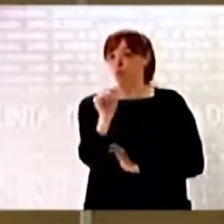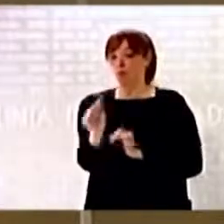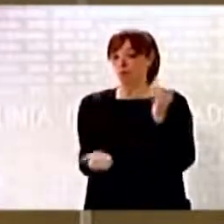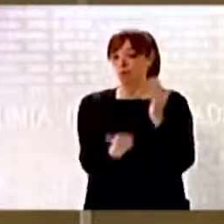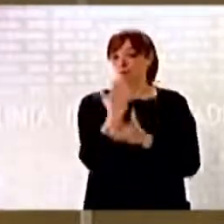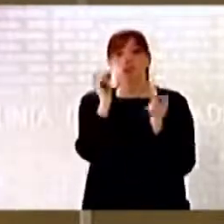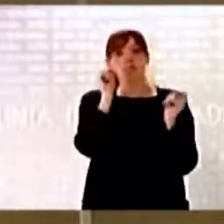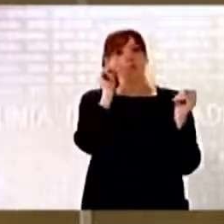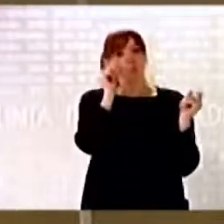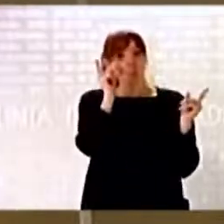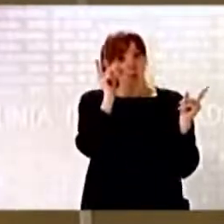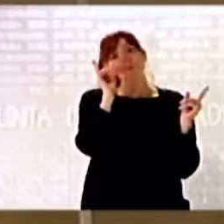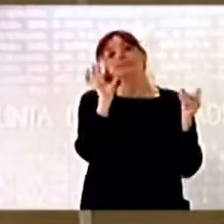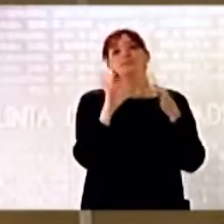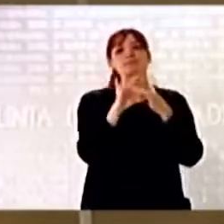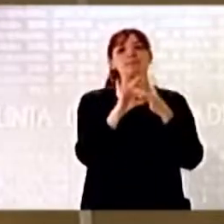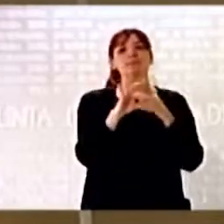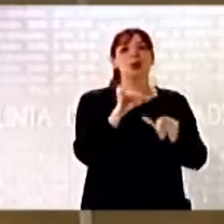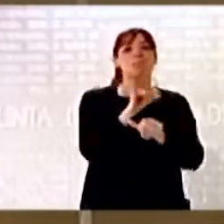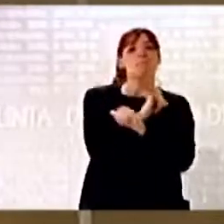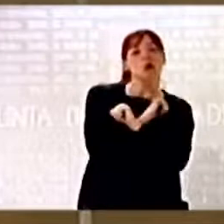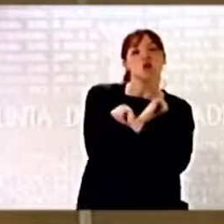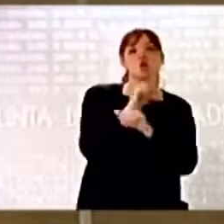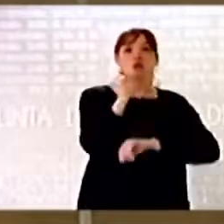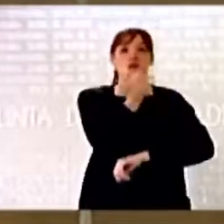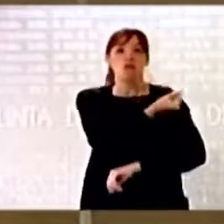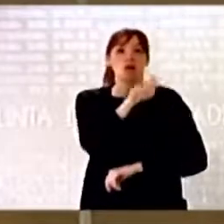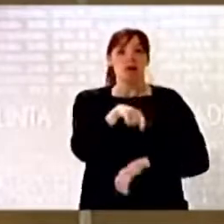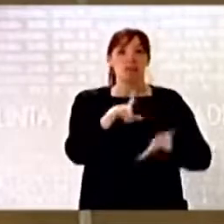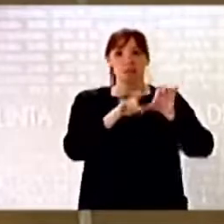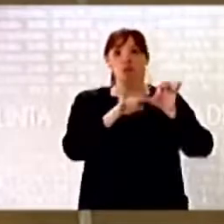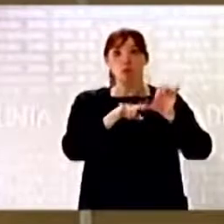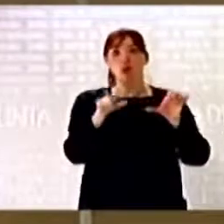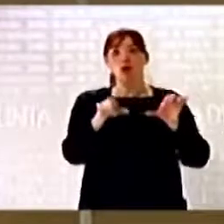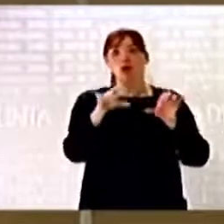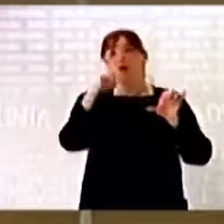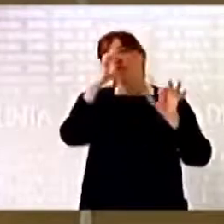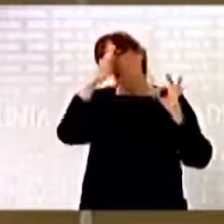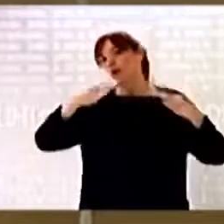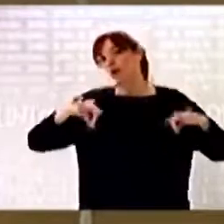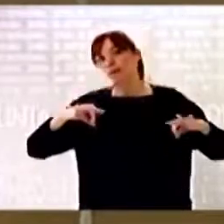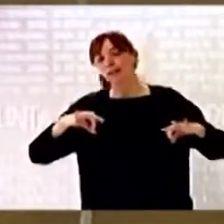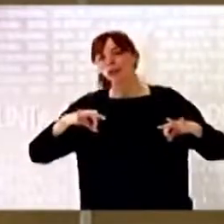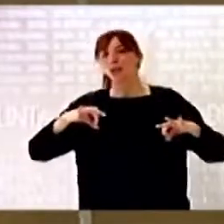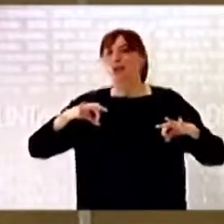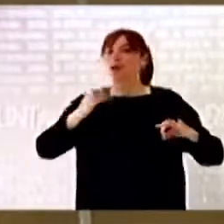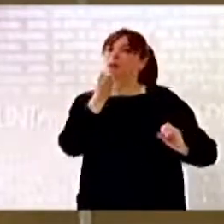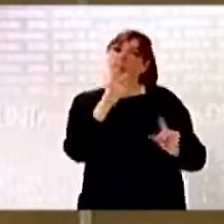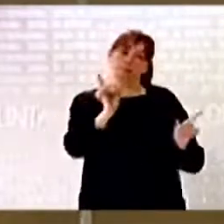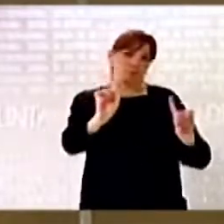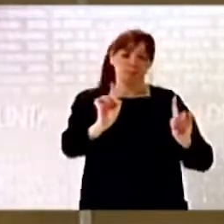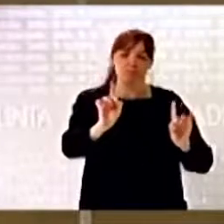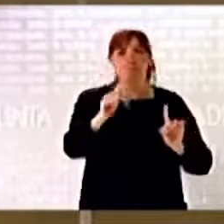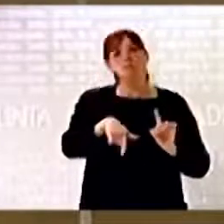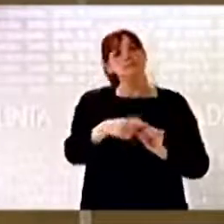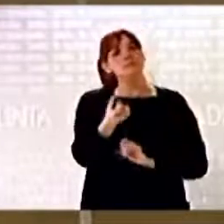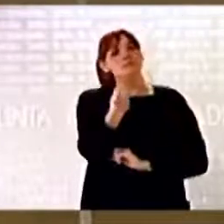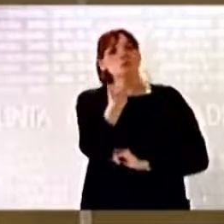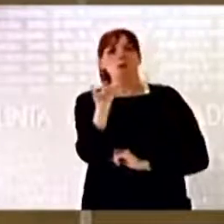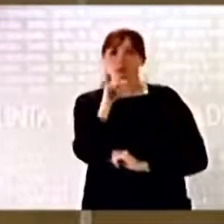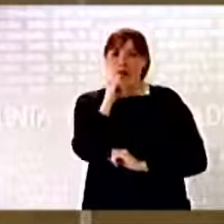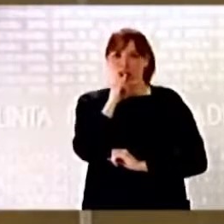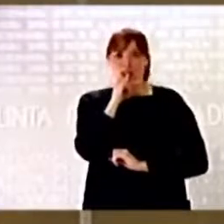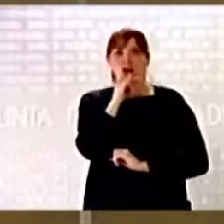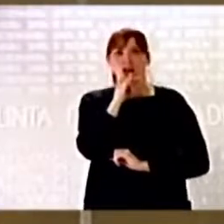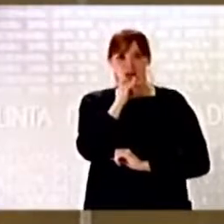esta mañana, referente al paro registrado en Extremadura, lógicamente no es un buen dato, es un dato